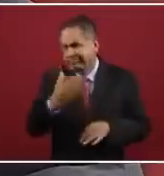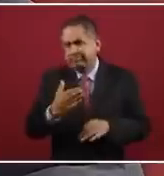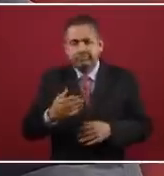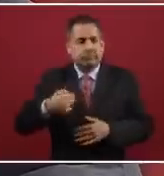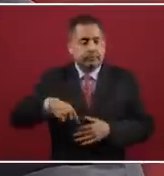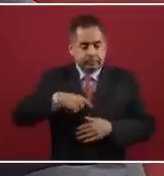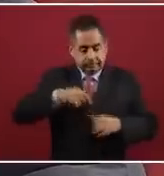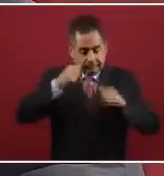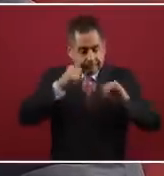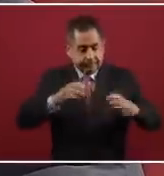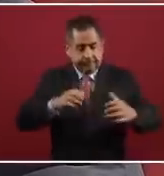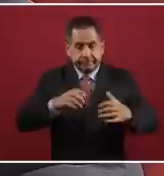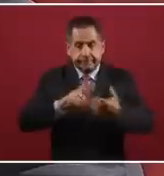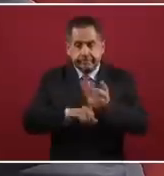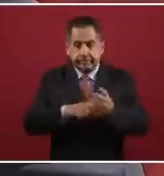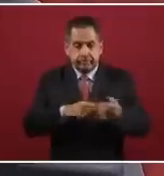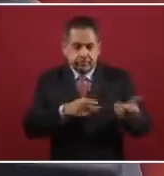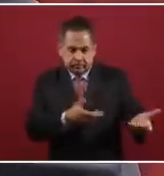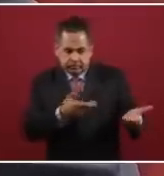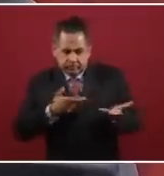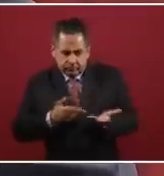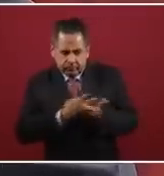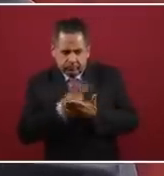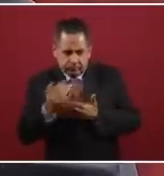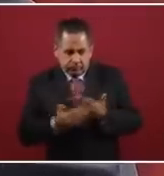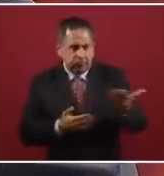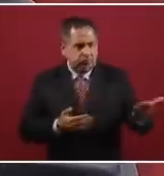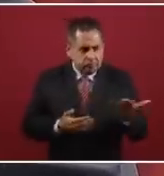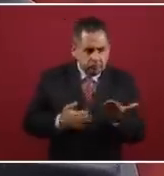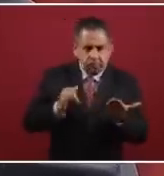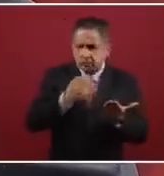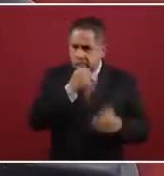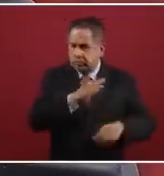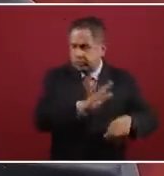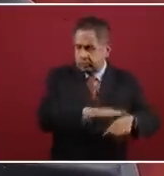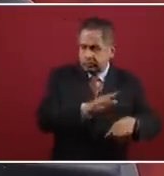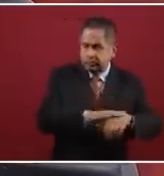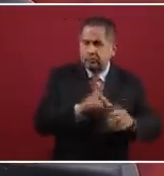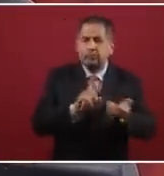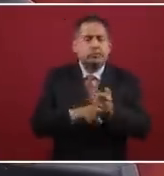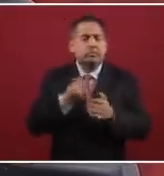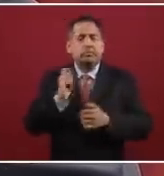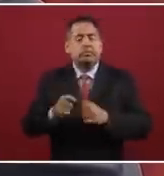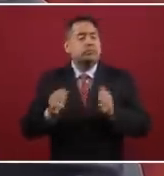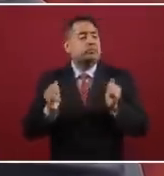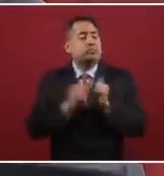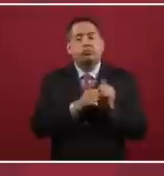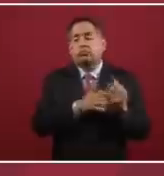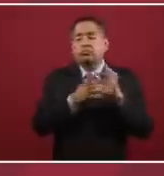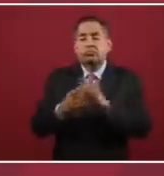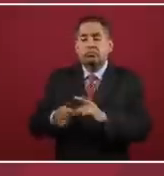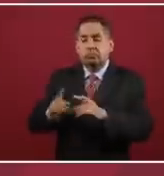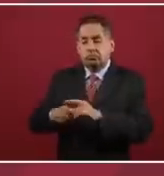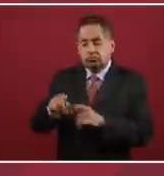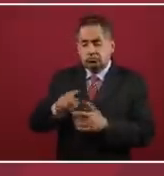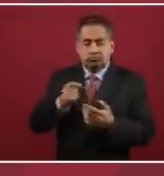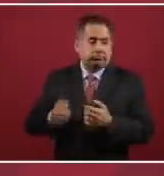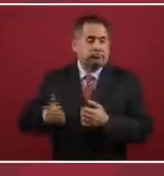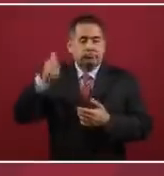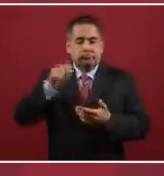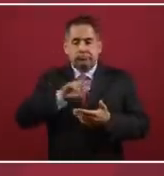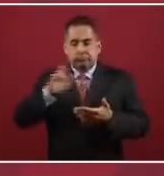nos interesa mucho el proyecto que usted trae, pero también indicar a ustedes que solamente a través de un